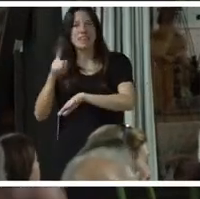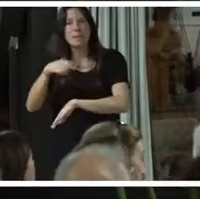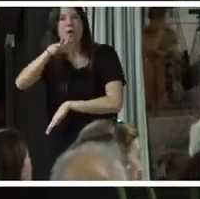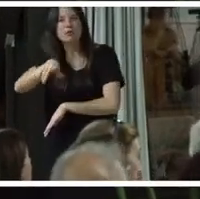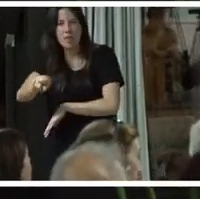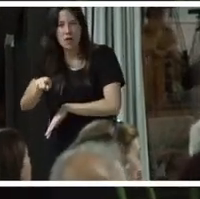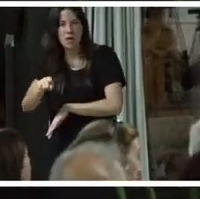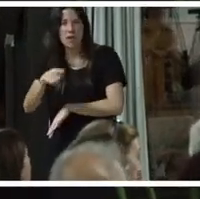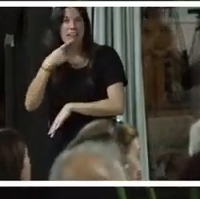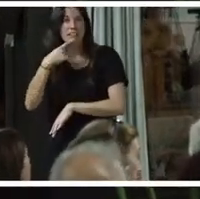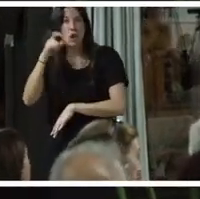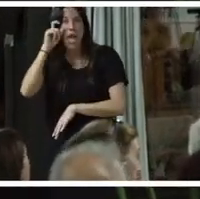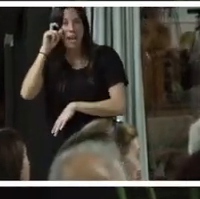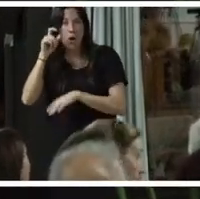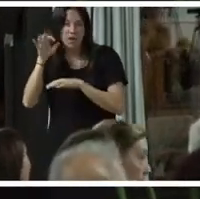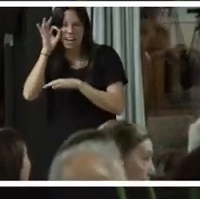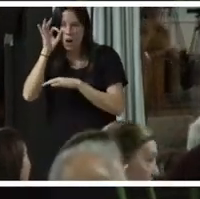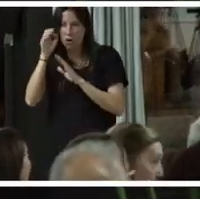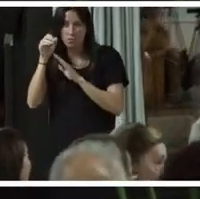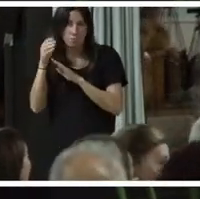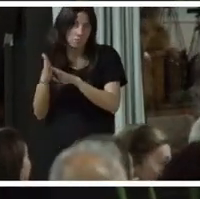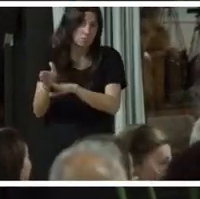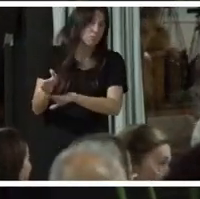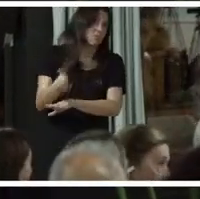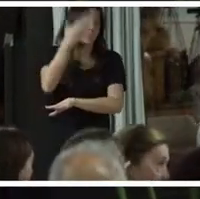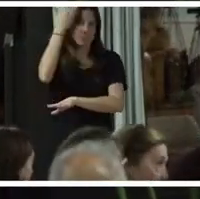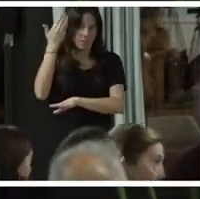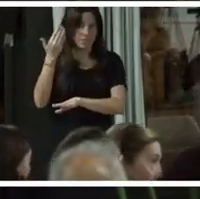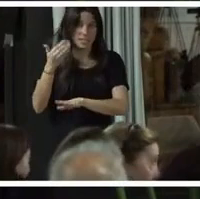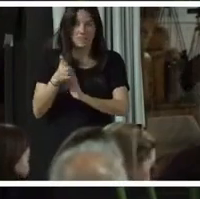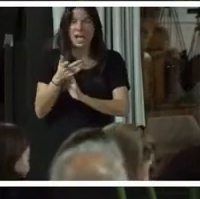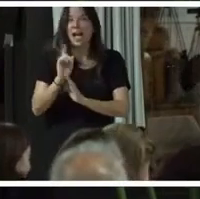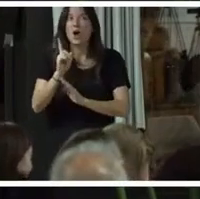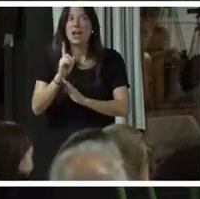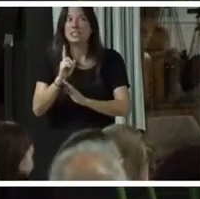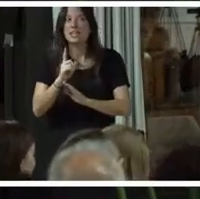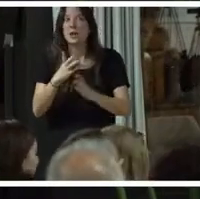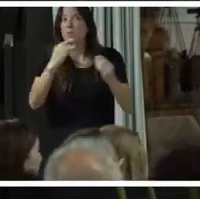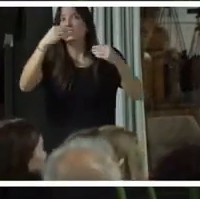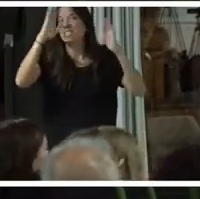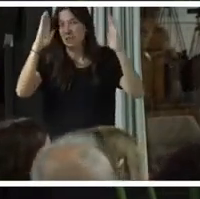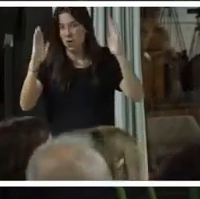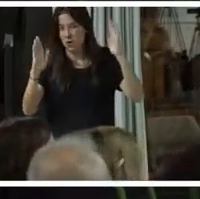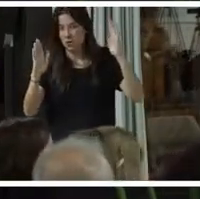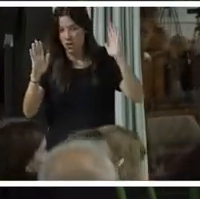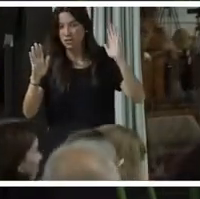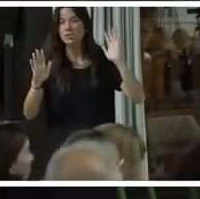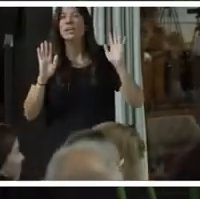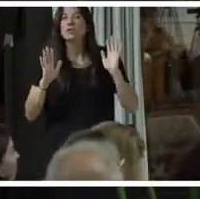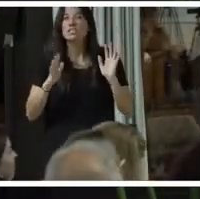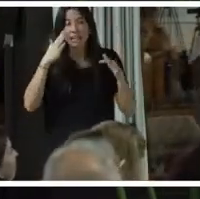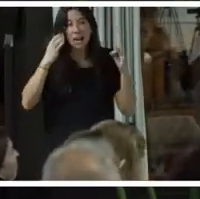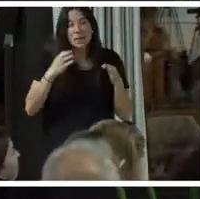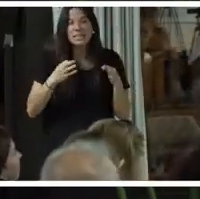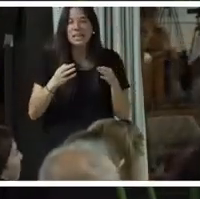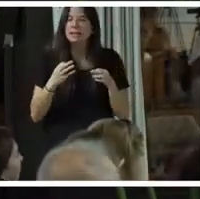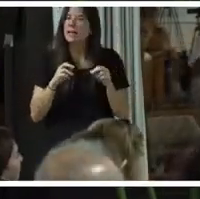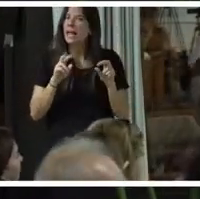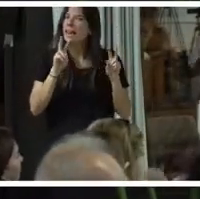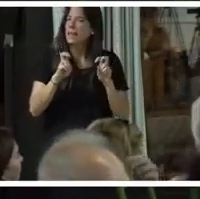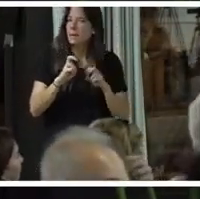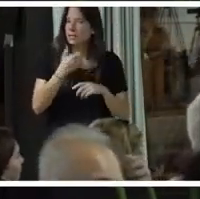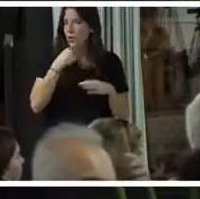desde rejón para allá eh o sea quiere decir que que tampoco es una cosa muy enorme no entonces la cuestión es sencilla